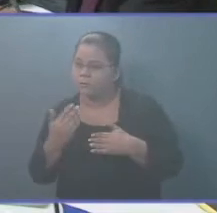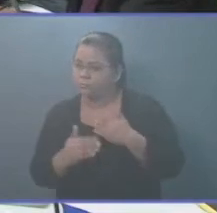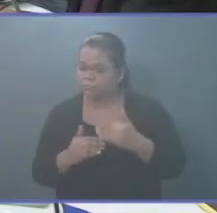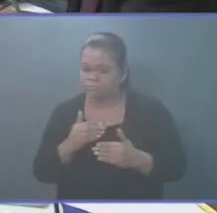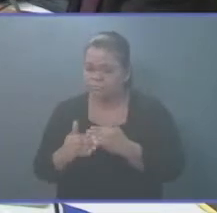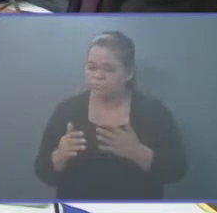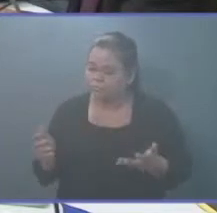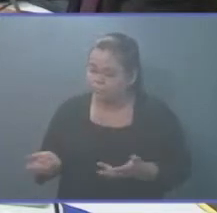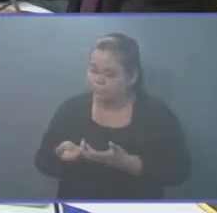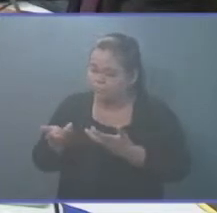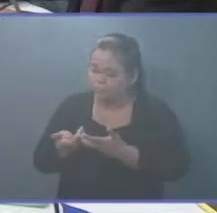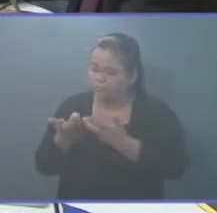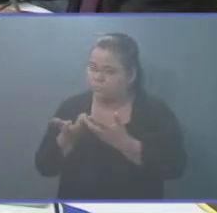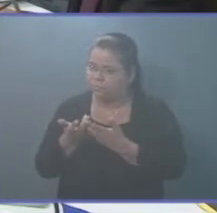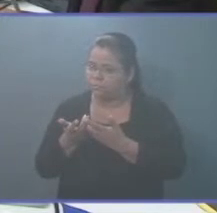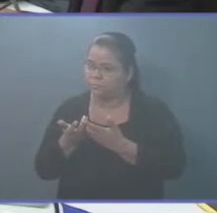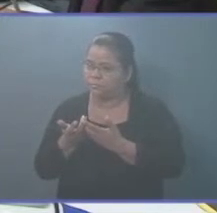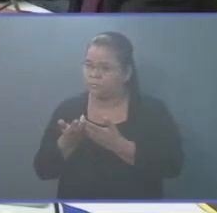de investigación,